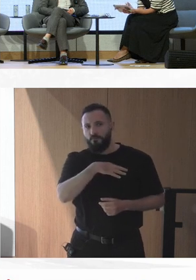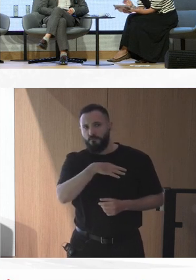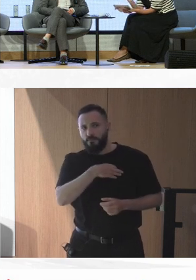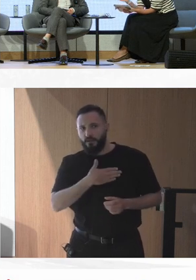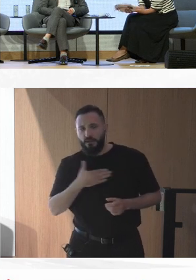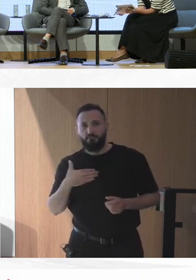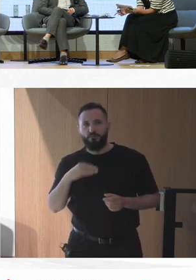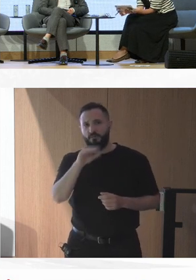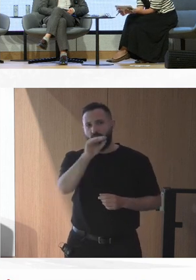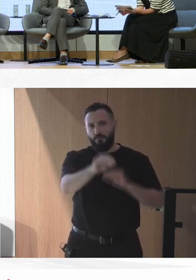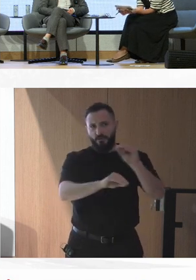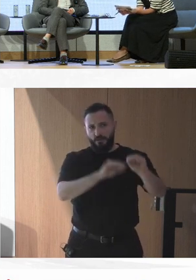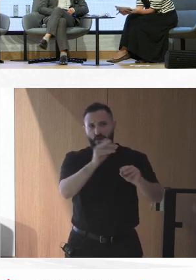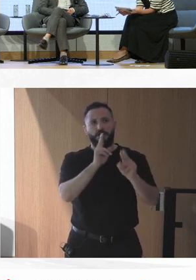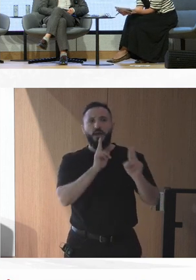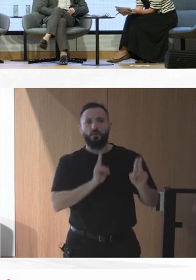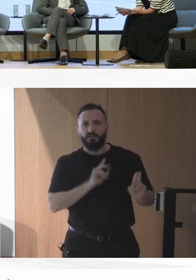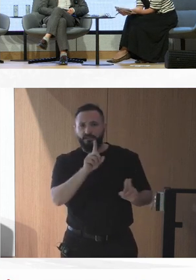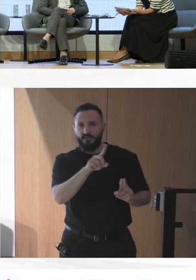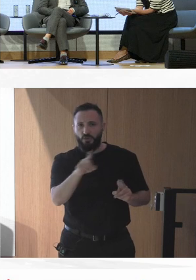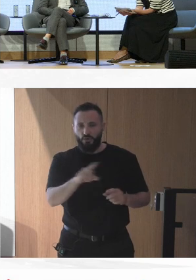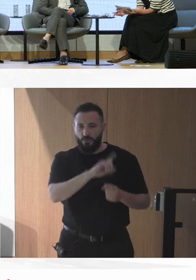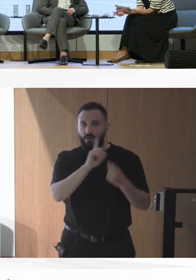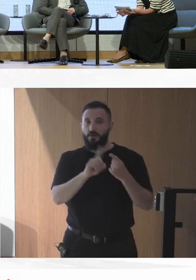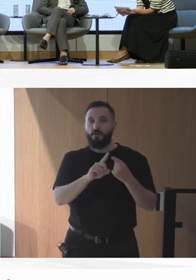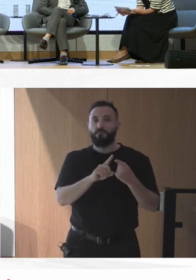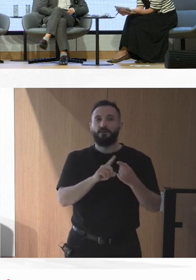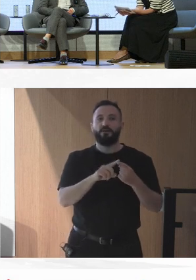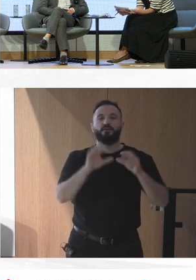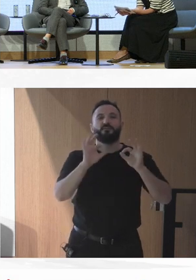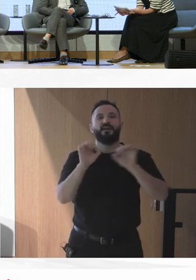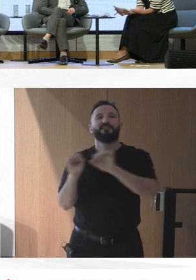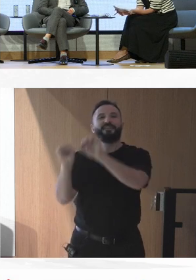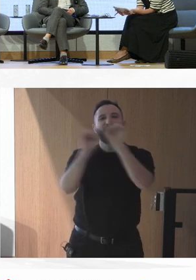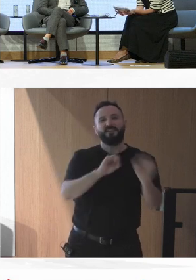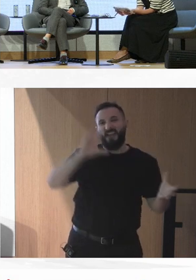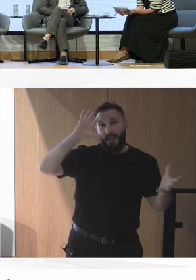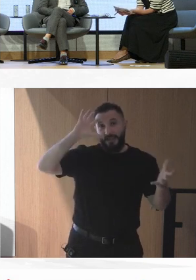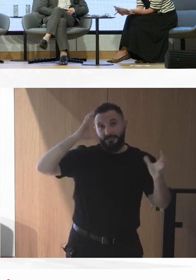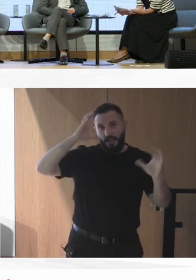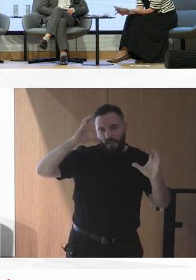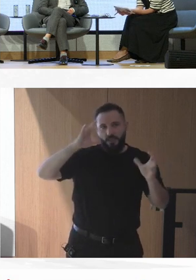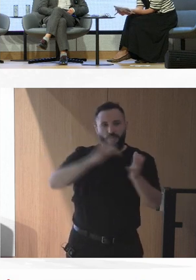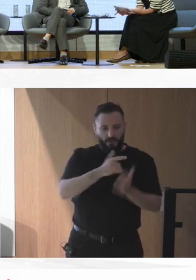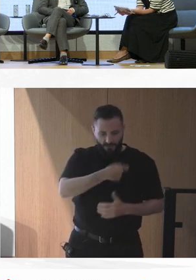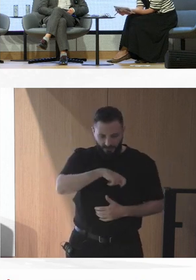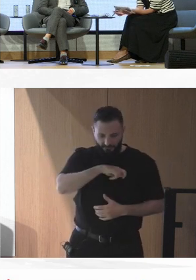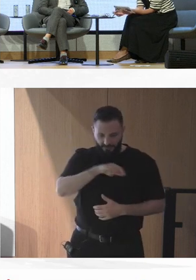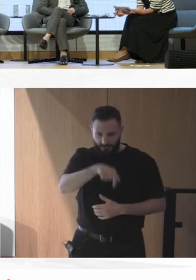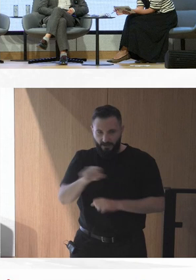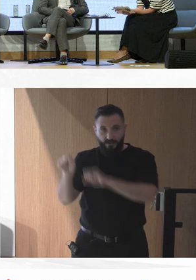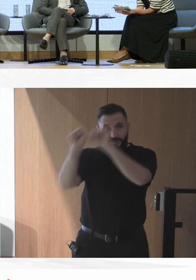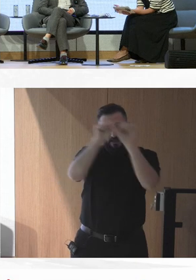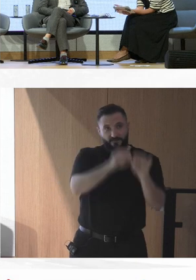las preguntas que vamos a hacer. La primera es que la defensa de insanidad se trata de forma distinta aquí en España, como ya he mencionado, en los